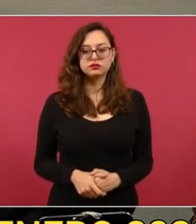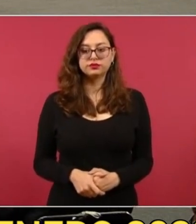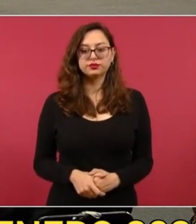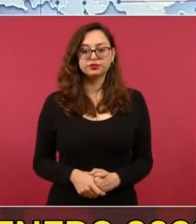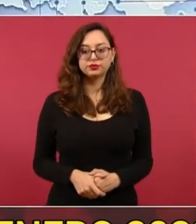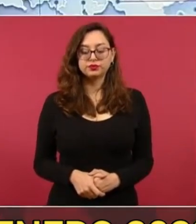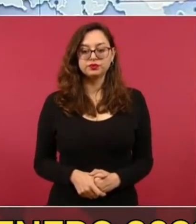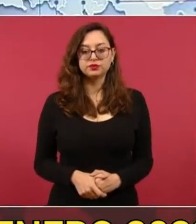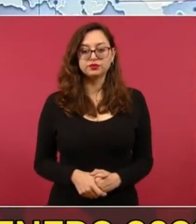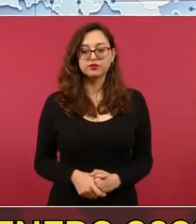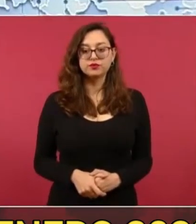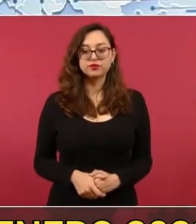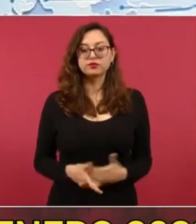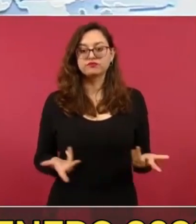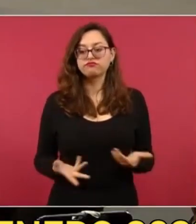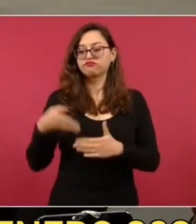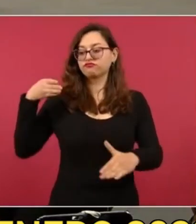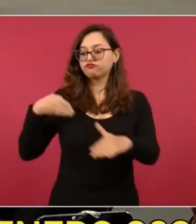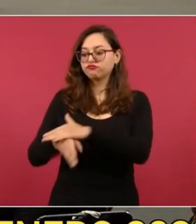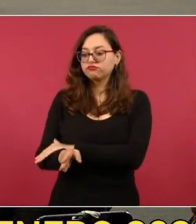Entonces, son 6,000 elementos